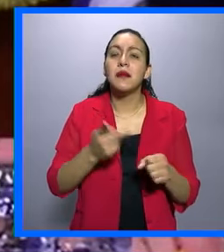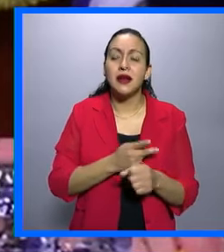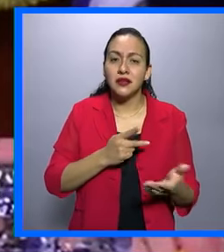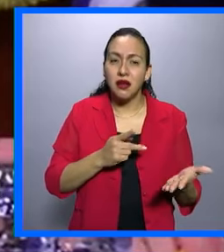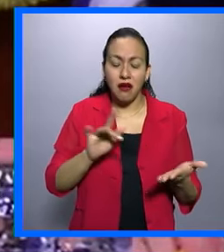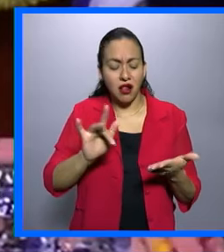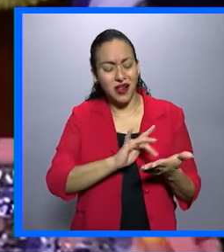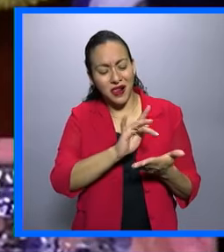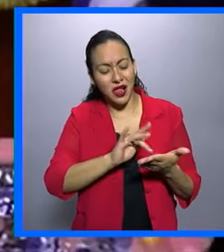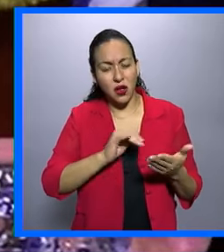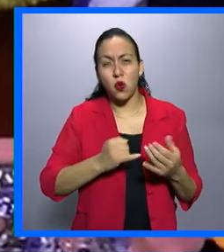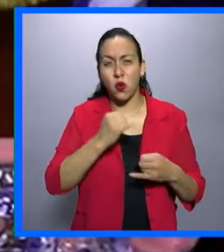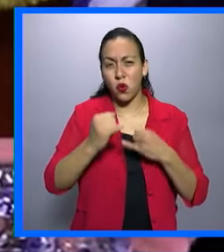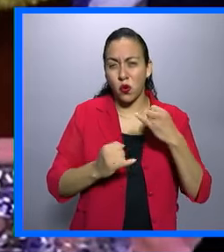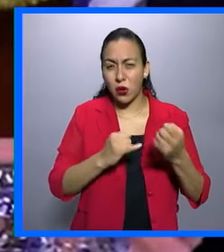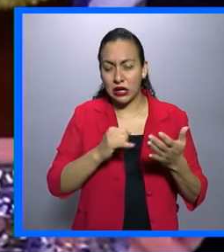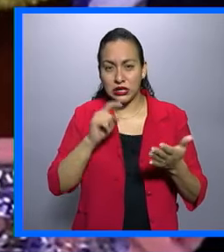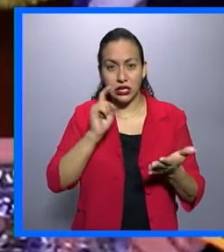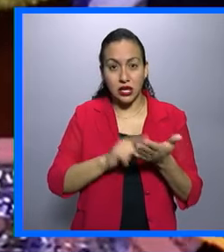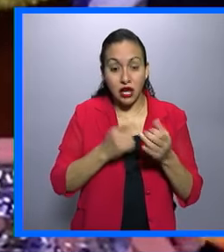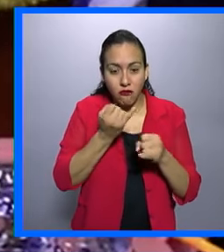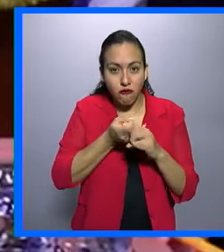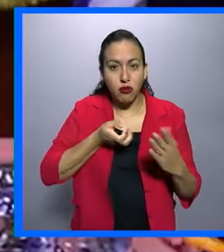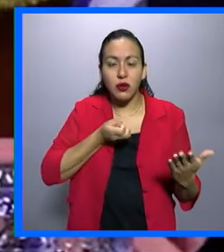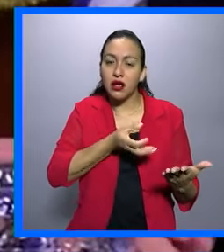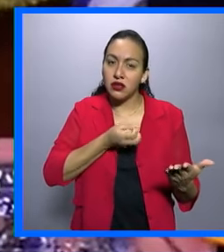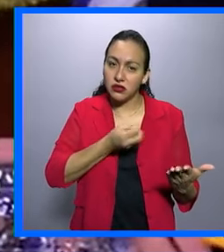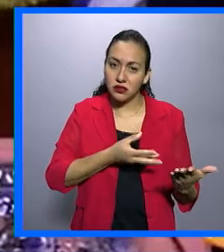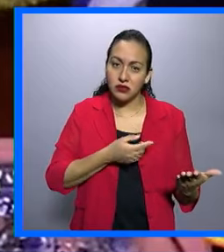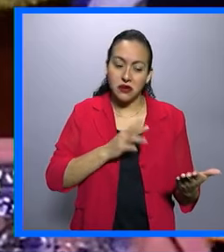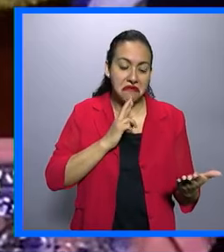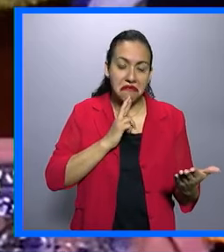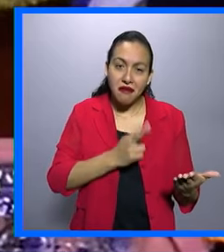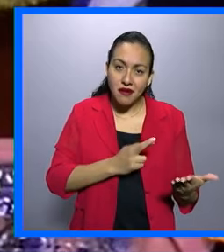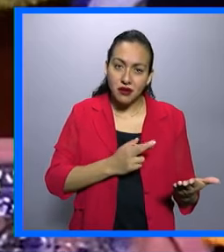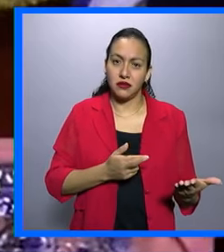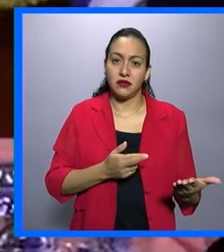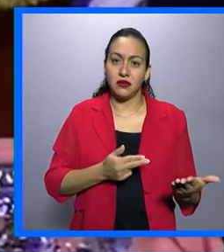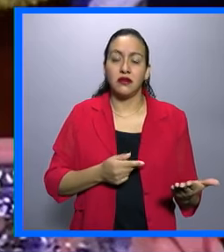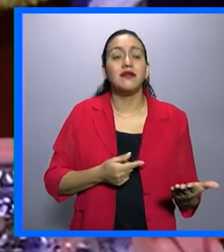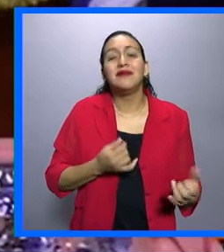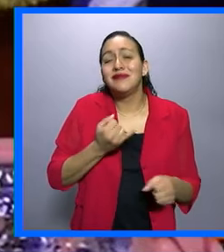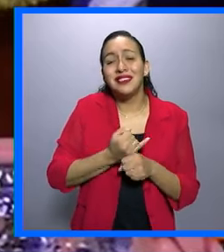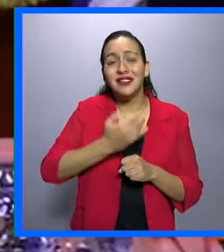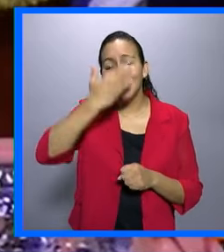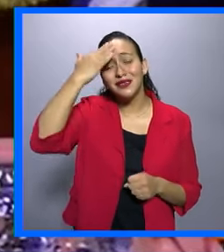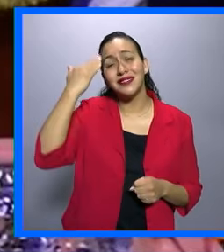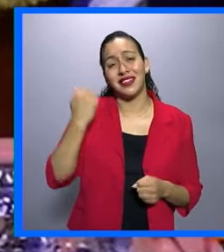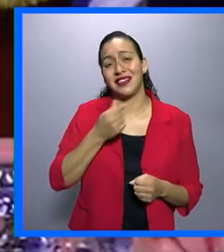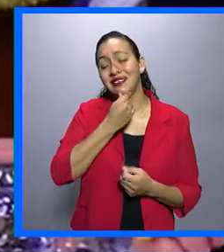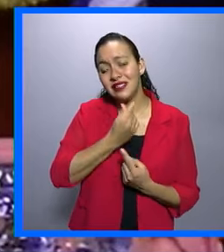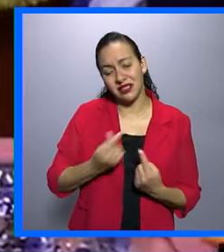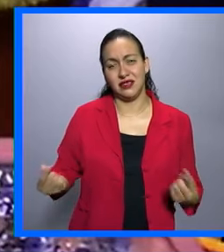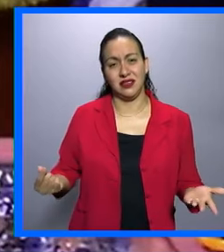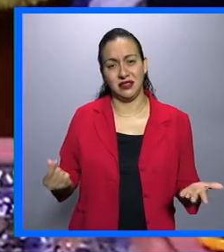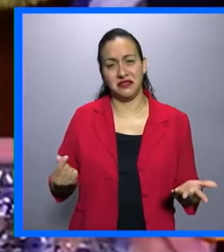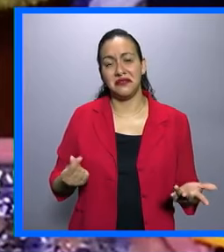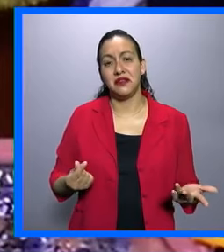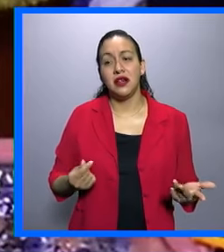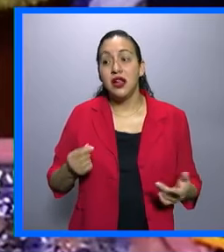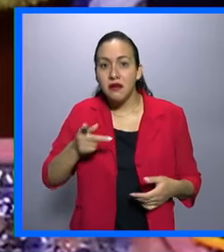permite en ocasiones aportar información, a veces sin tener la posibilidad